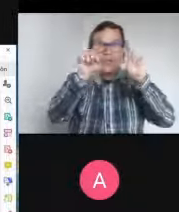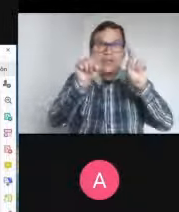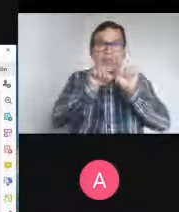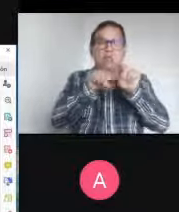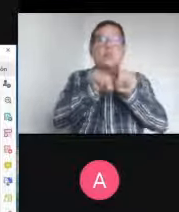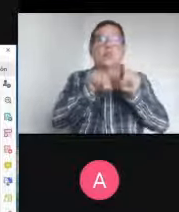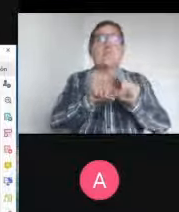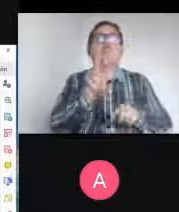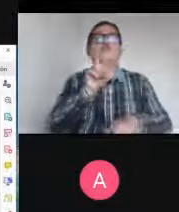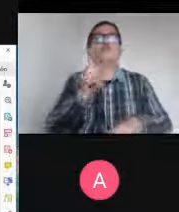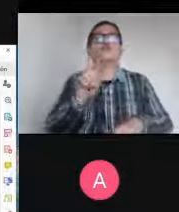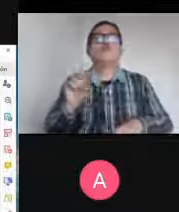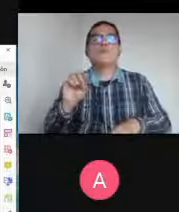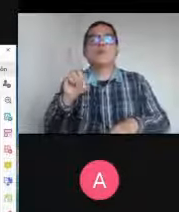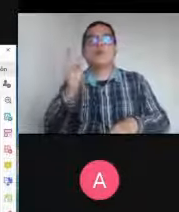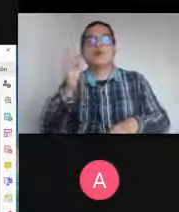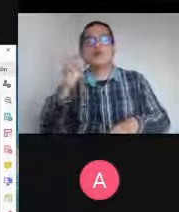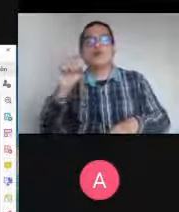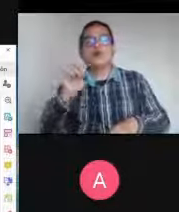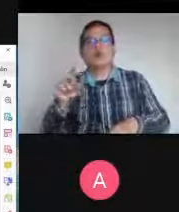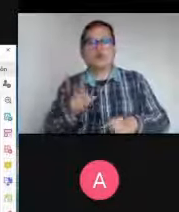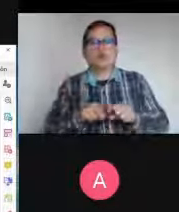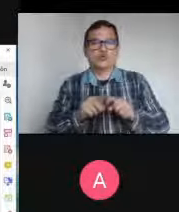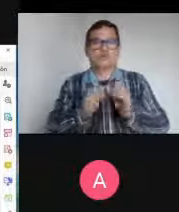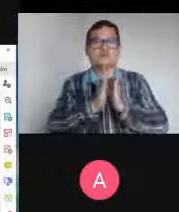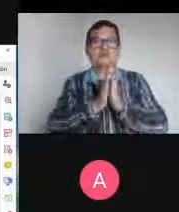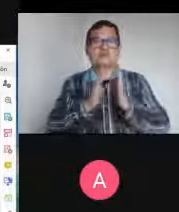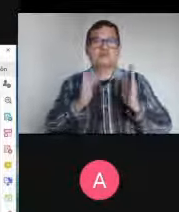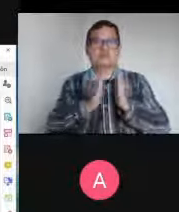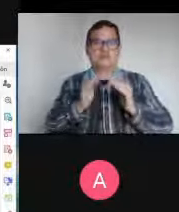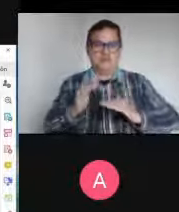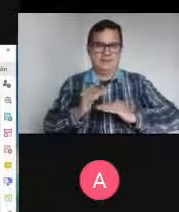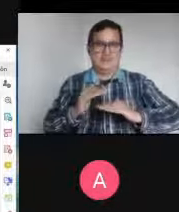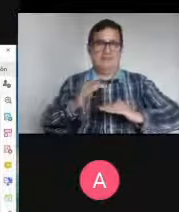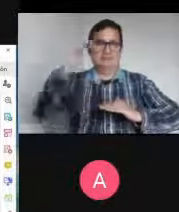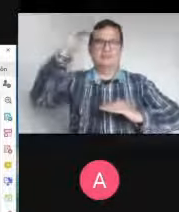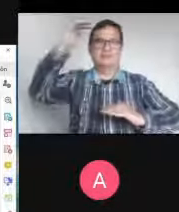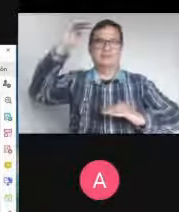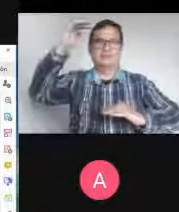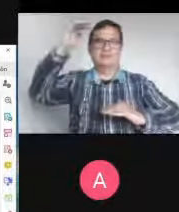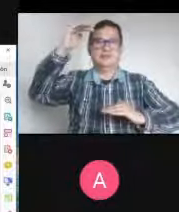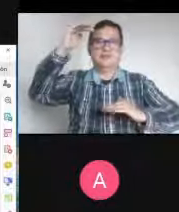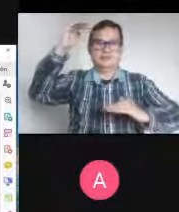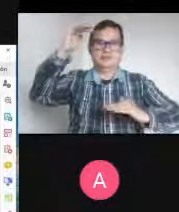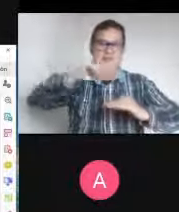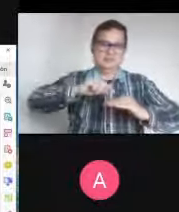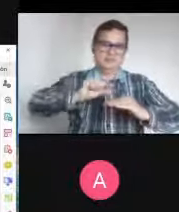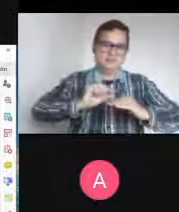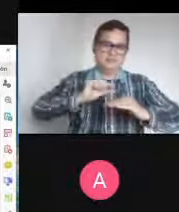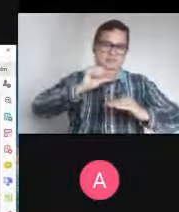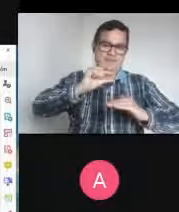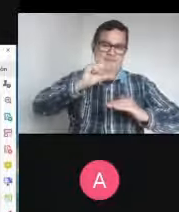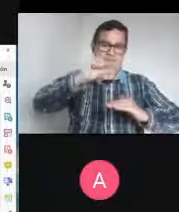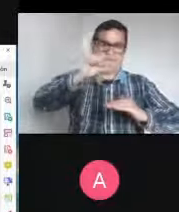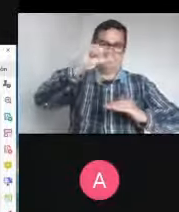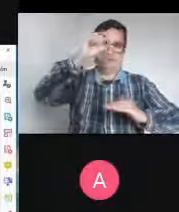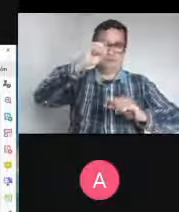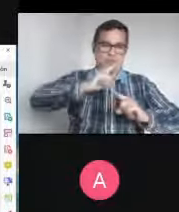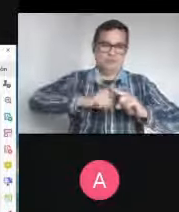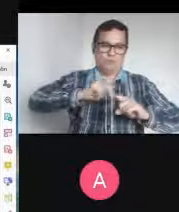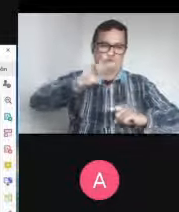se mide desde el valle hasta la cresta. ¿Listos? Entonces de esa